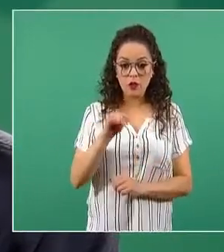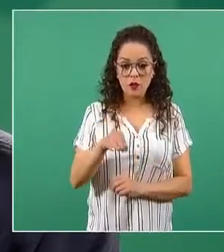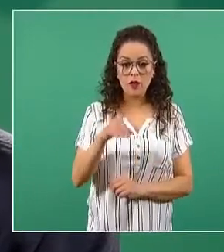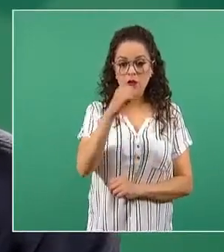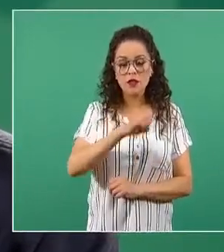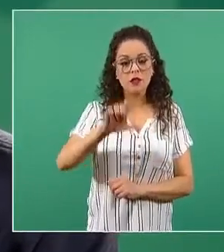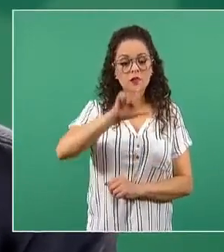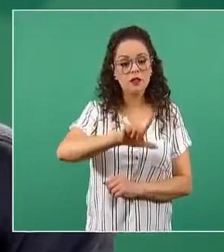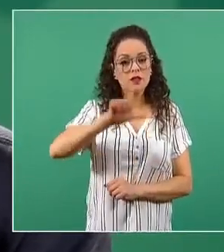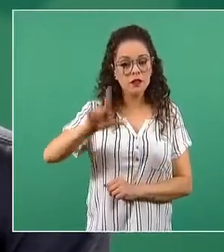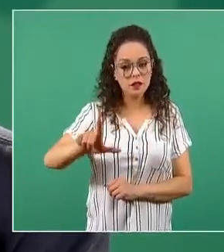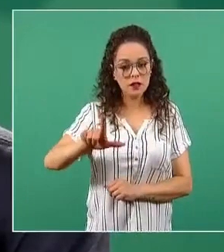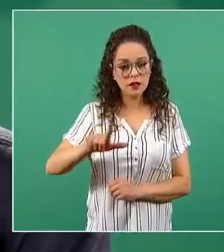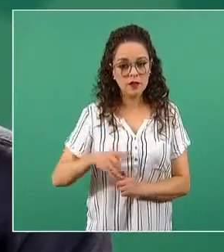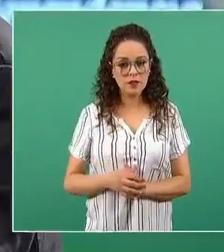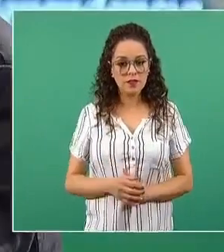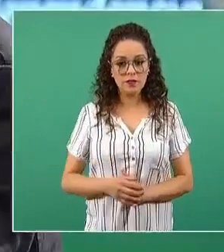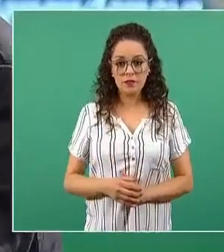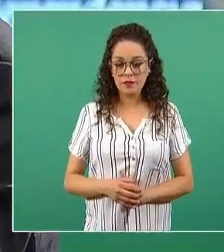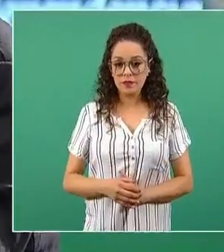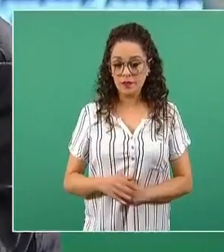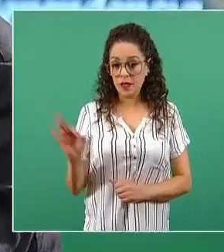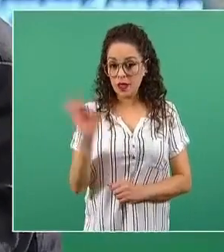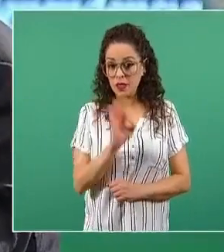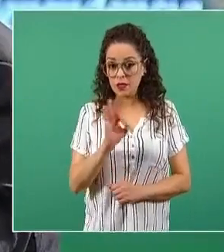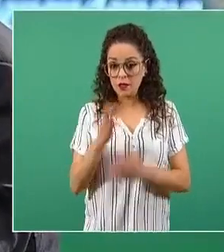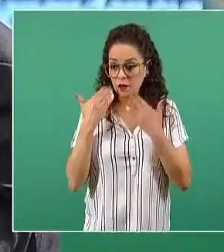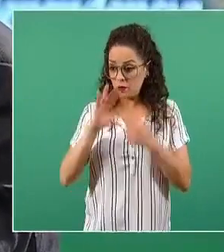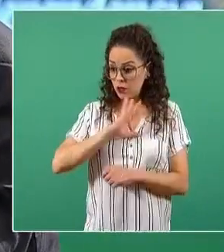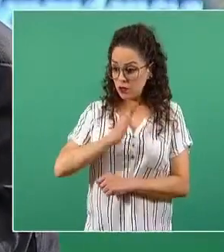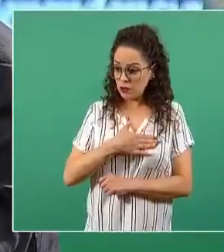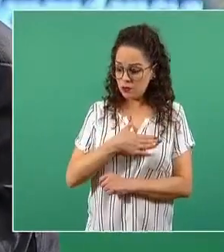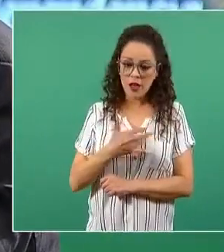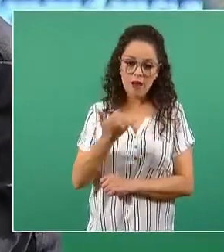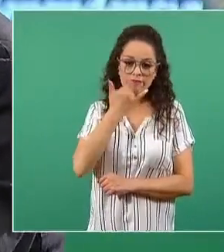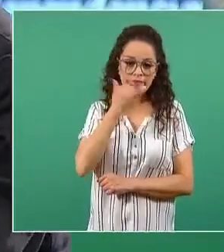177. Y si no estaba en español, no se aceptaba.